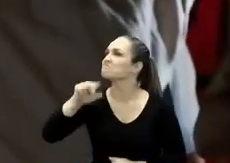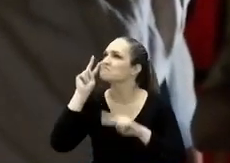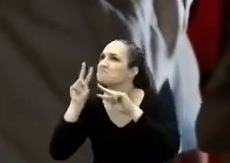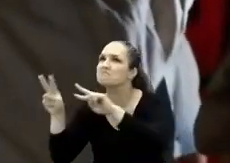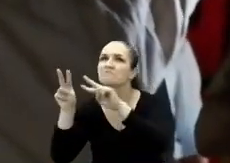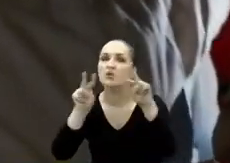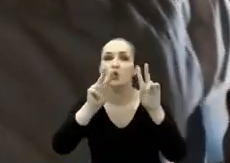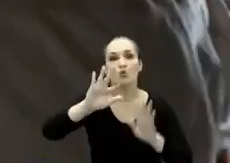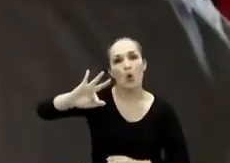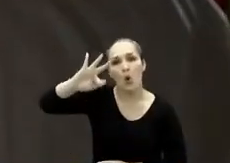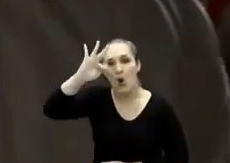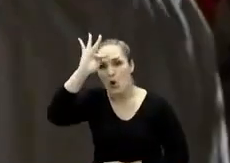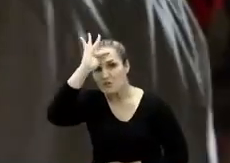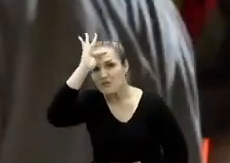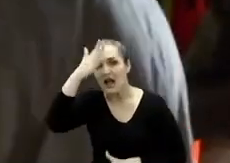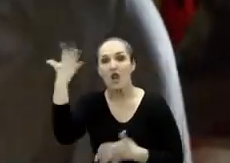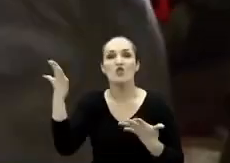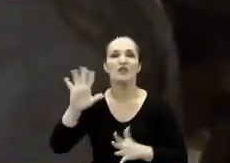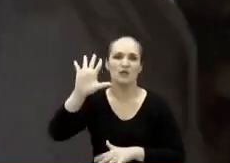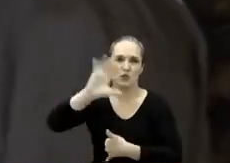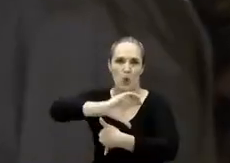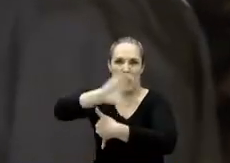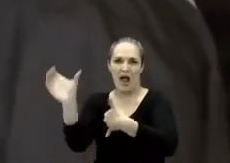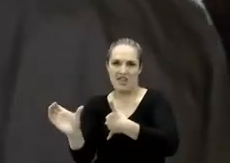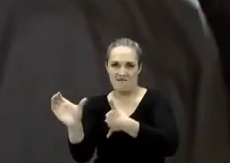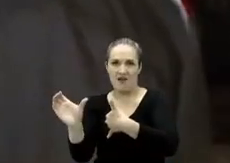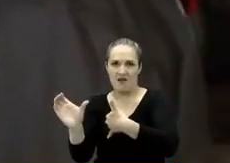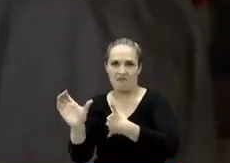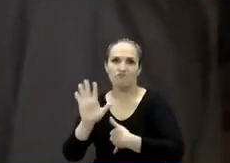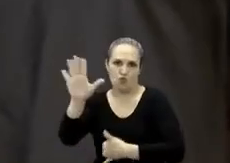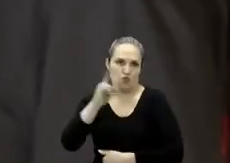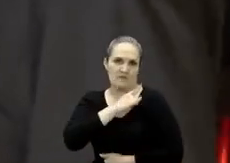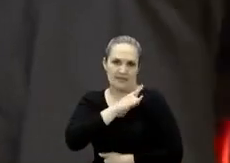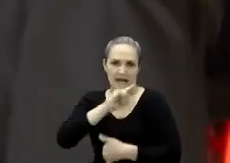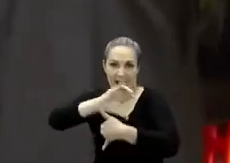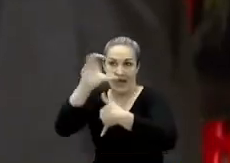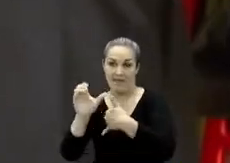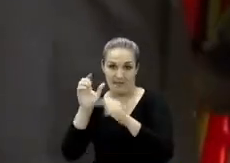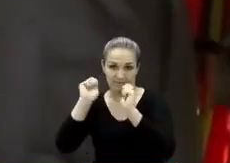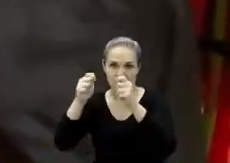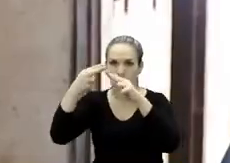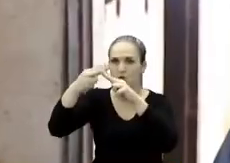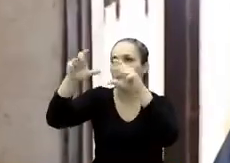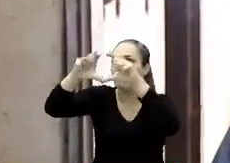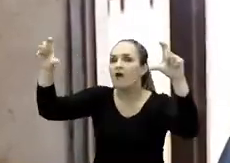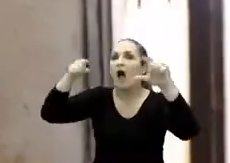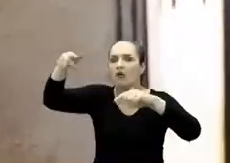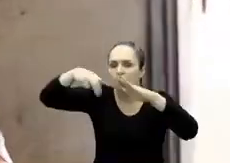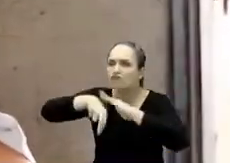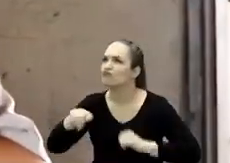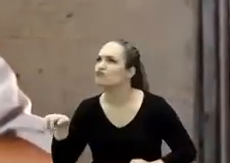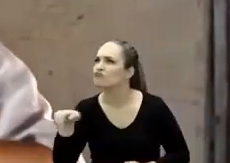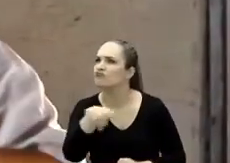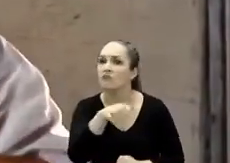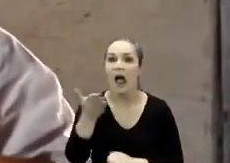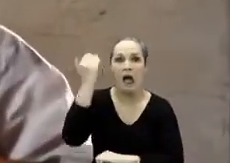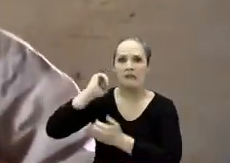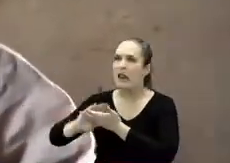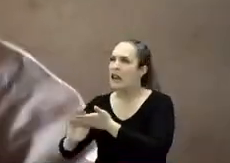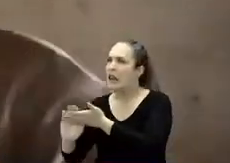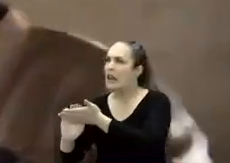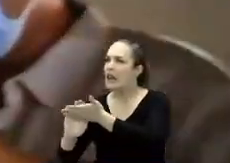del Hospital Universitario del Caribe y destacó la evolución que ha tenido el centro asistencial luego de que fuera intervenido por